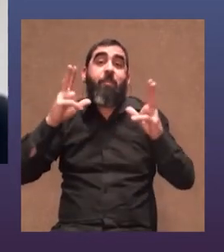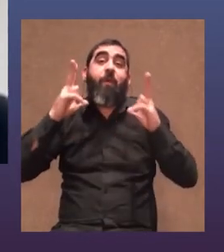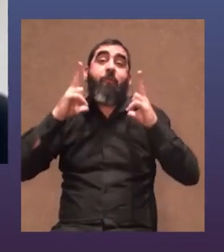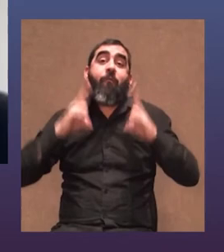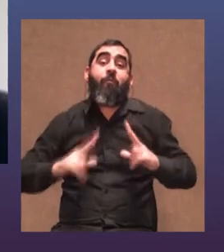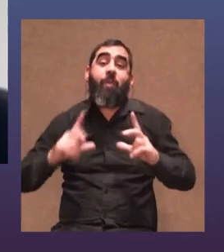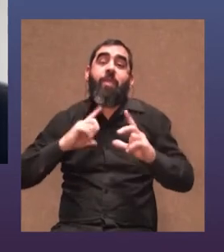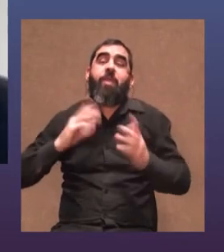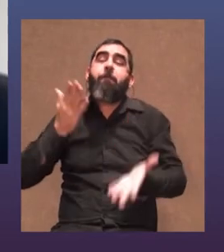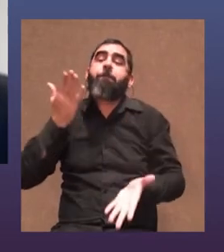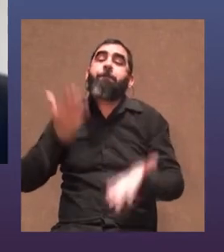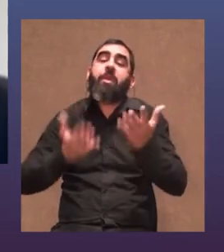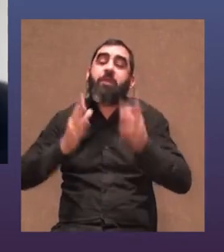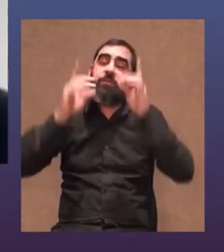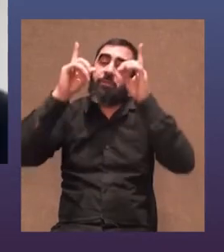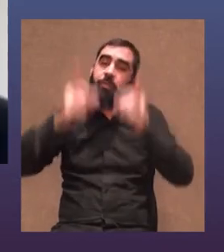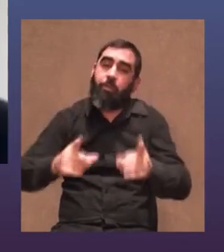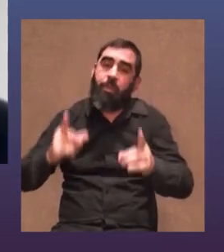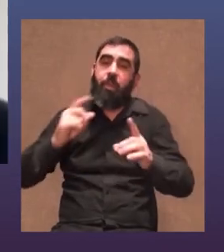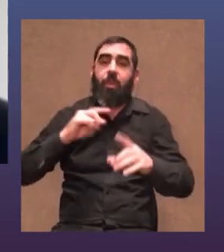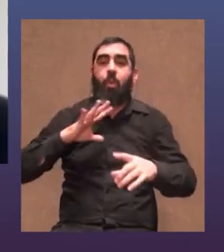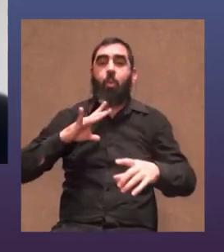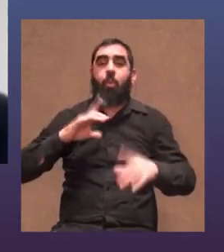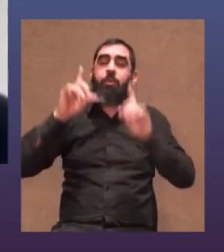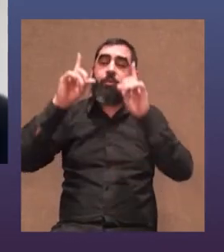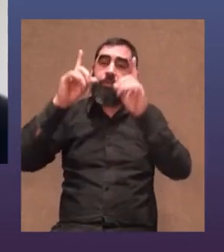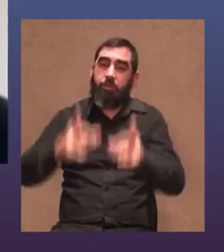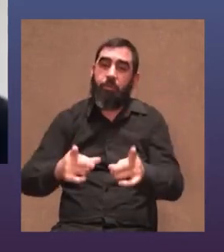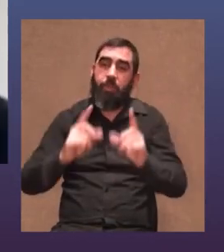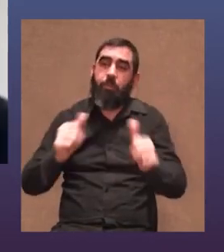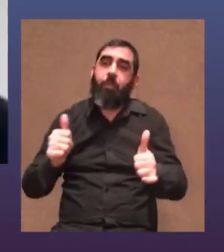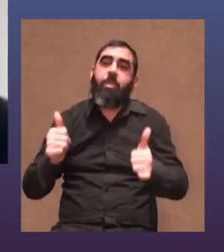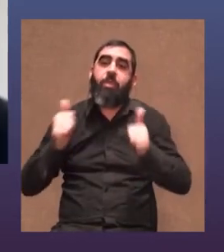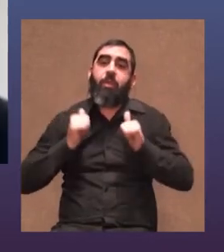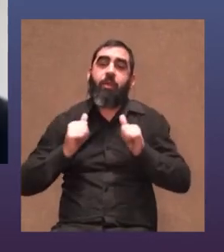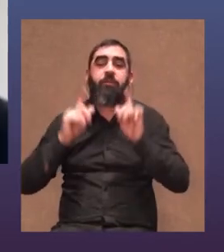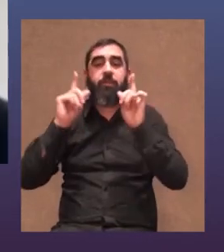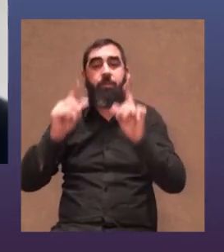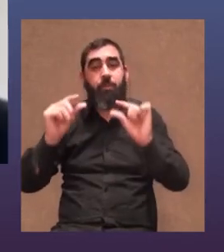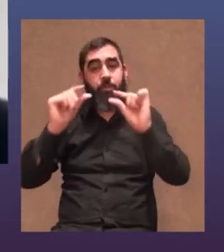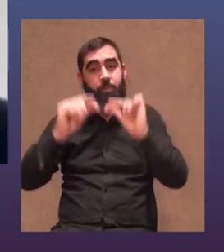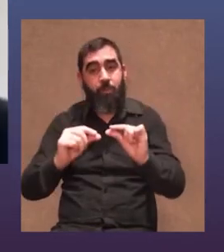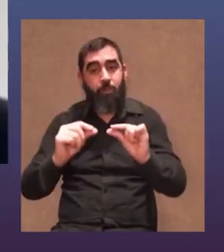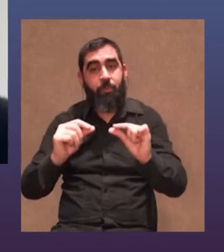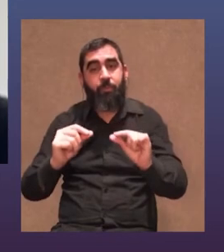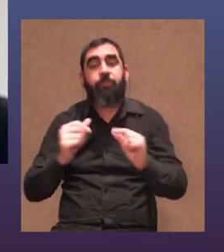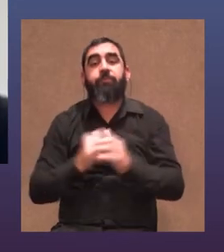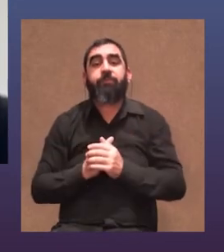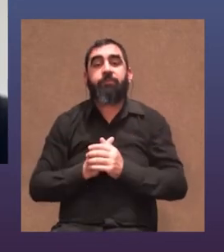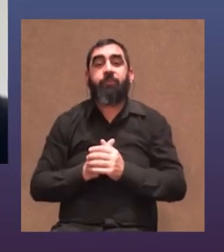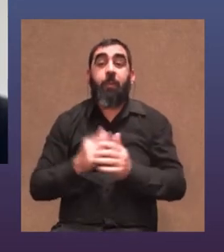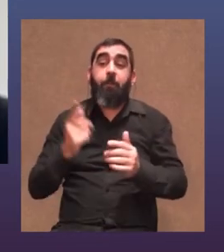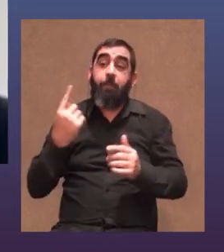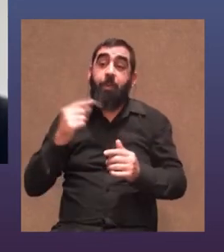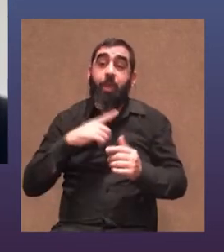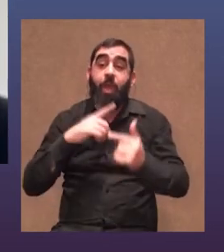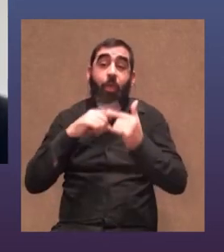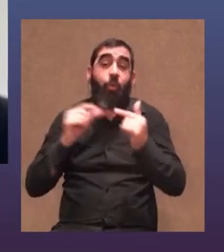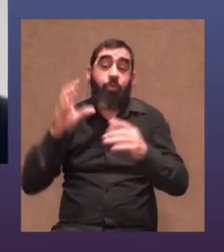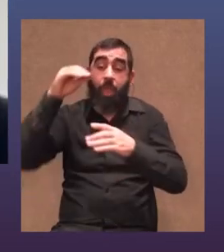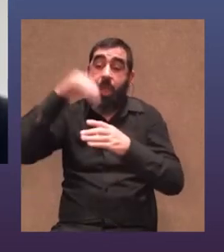merecemos los artistas, por supuesto, que tenemos función, sí, y que hablar, pero bueno, hay algo que sigue vivo en ti y seguirá